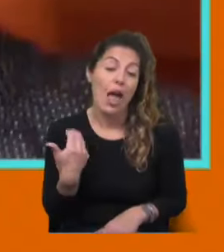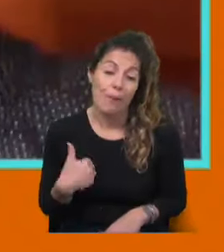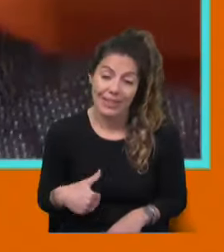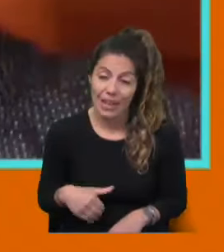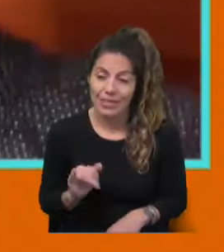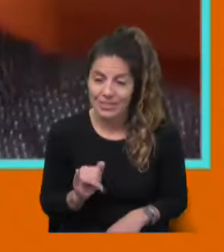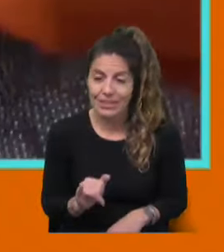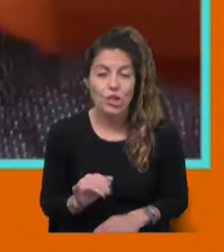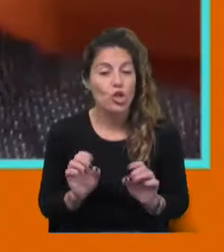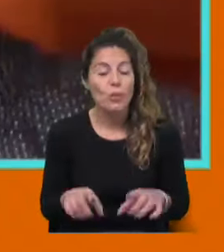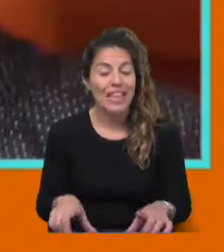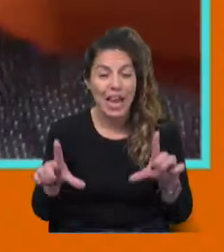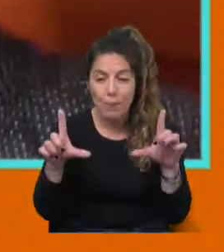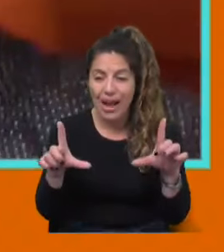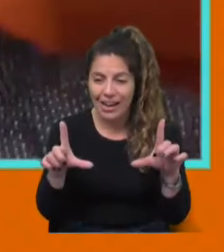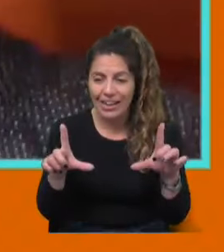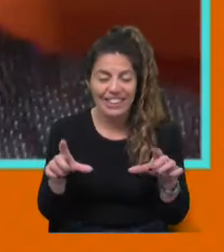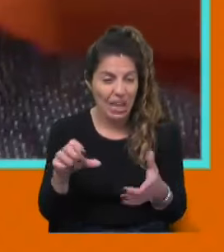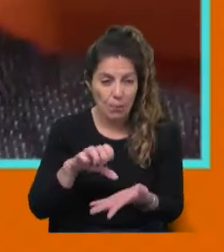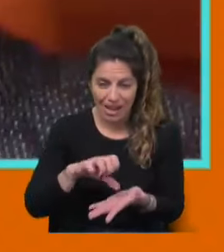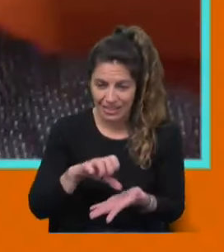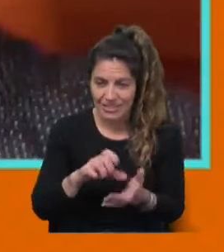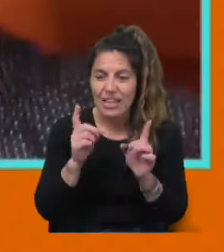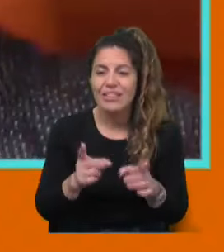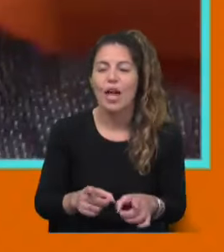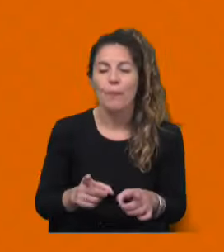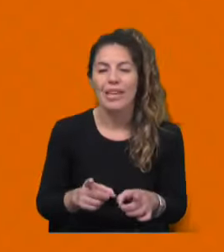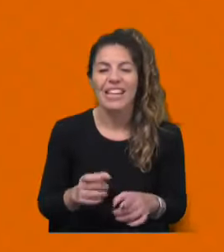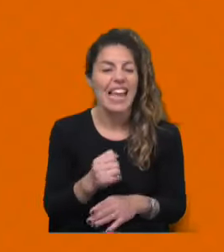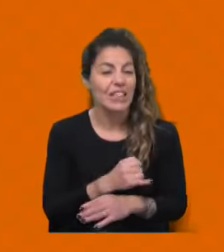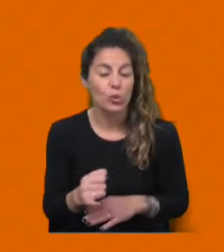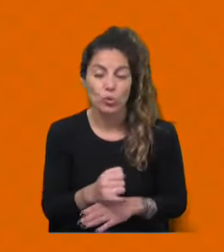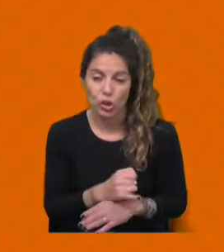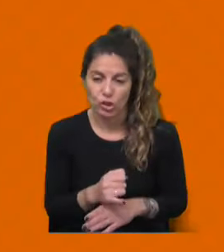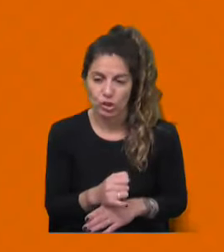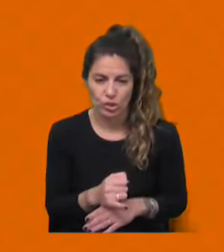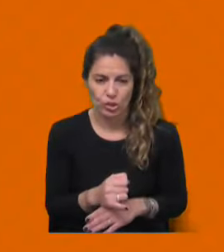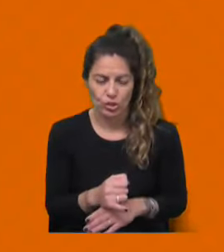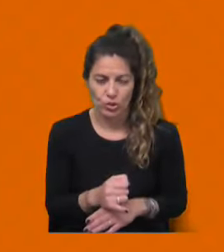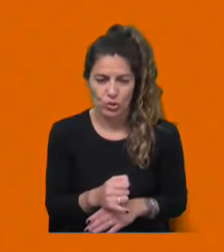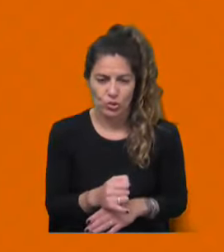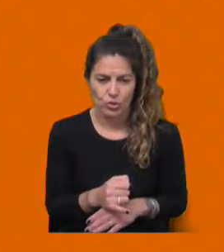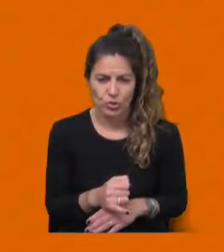porque no solamente la imagen del país, sino de una institución, de una...